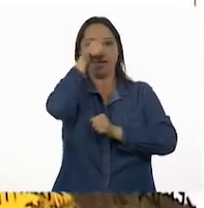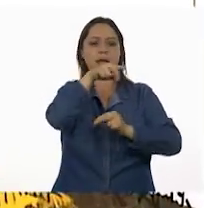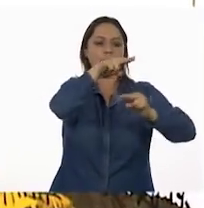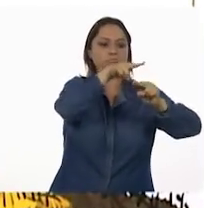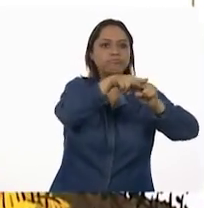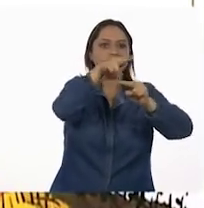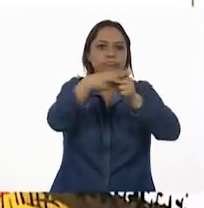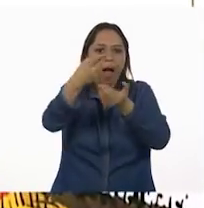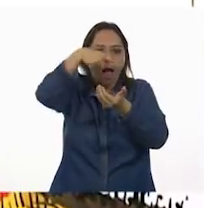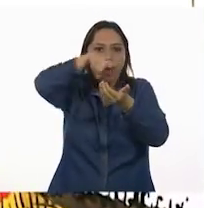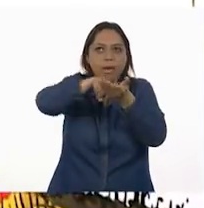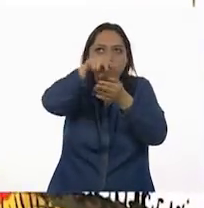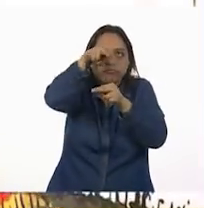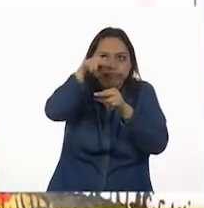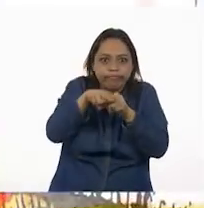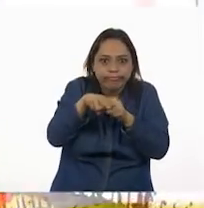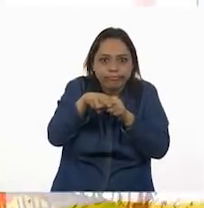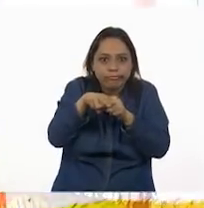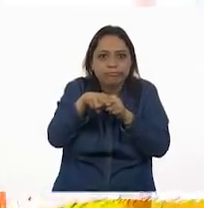ellas.